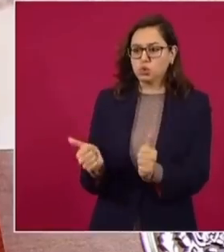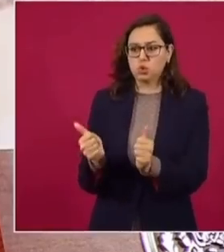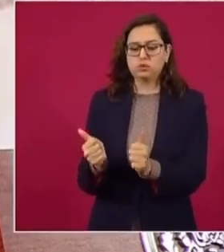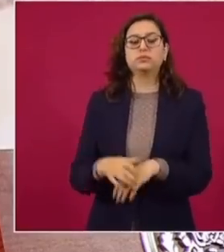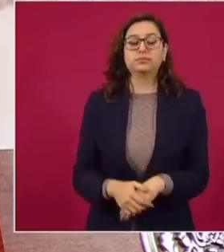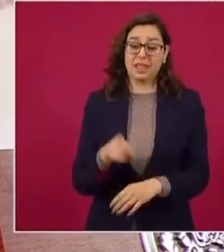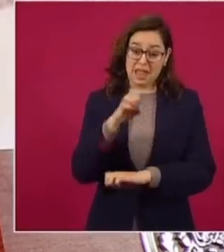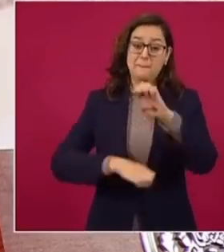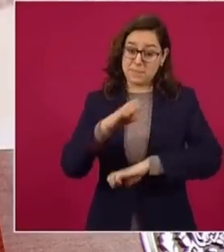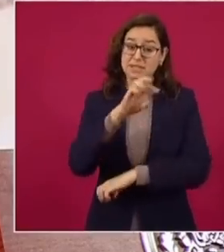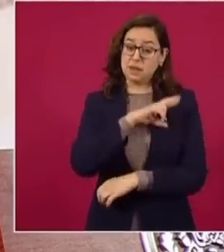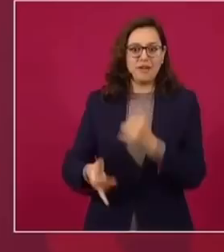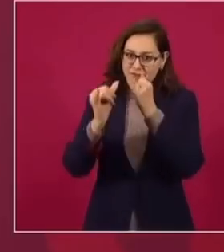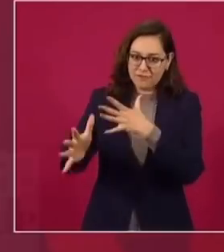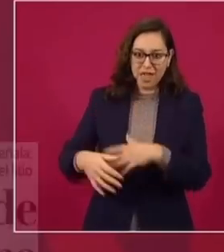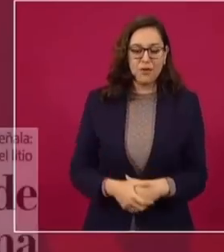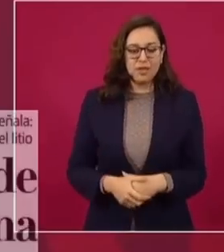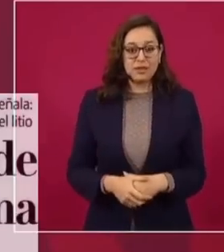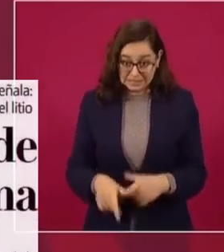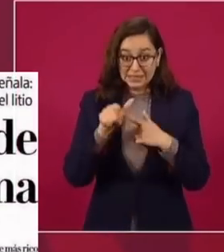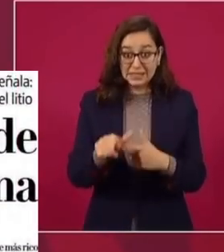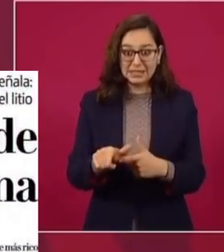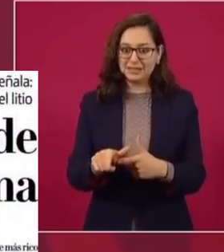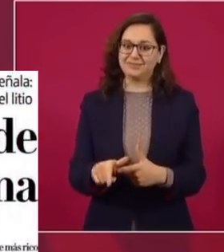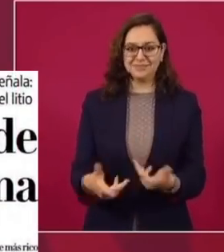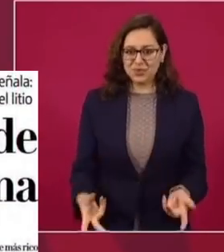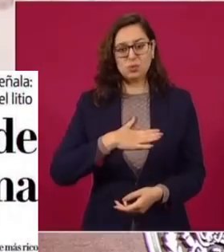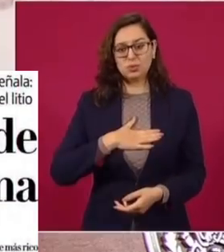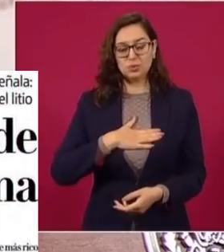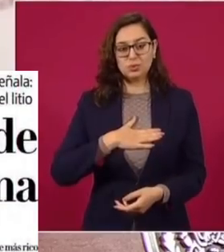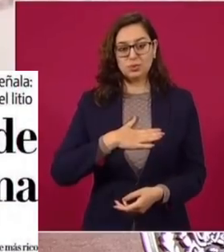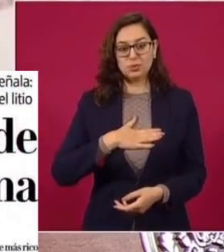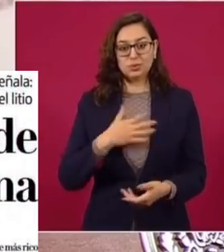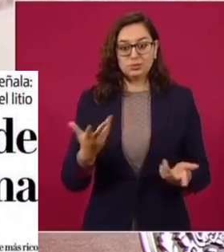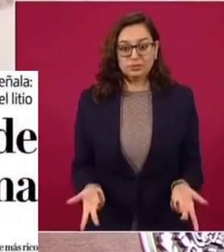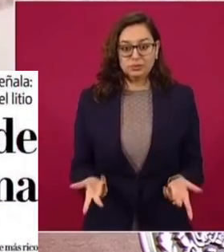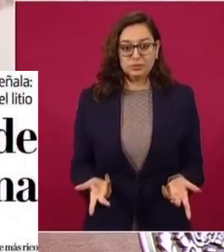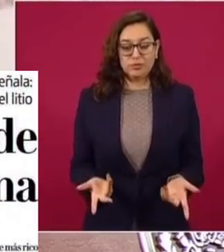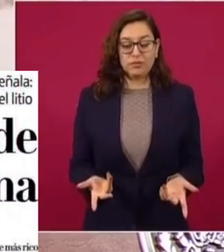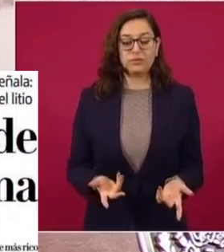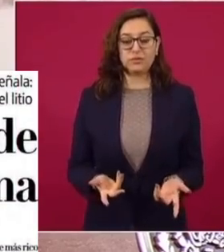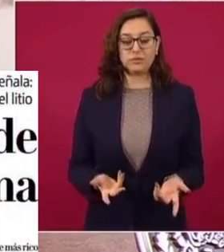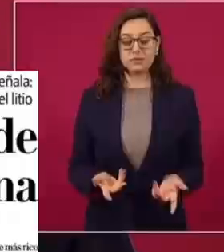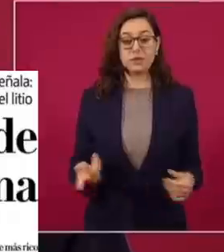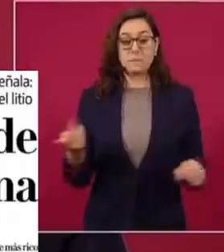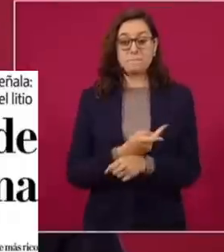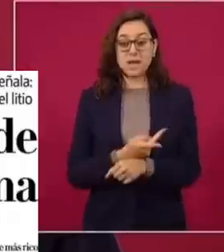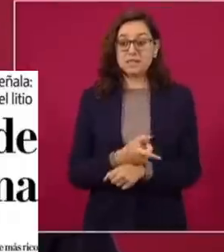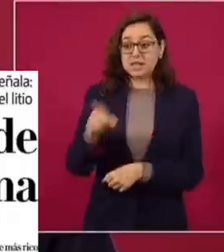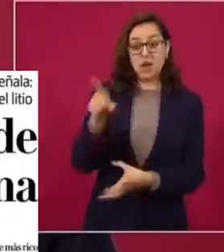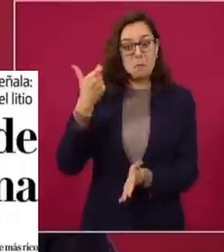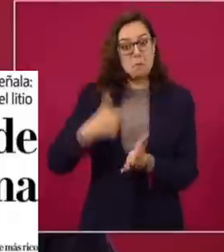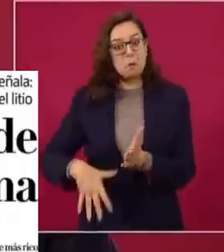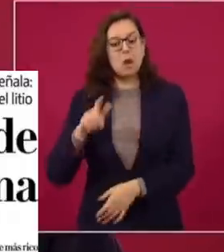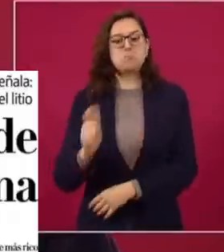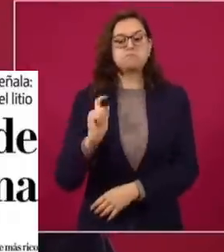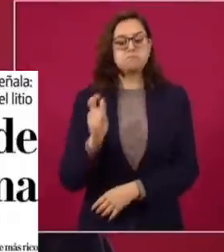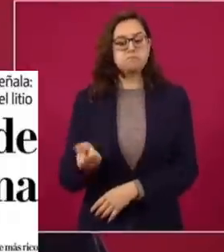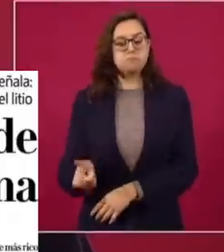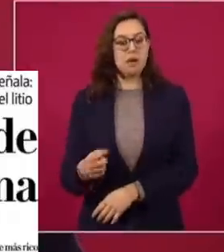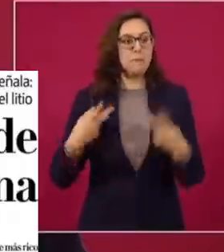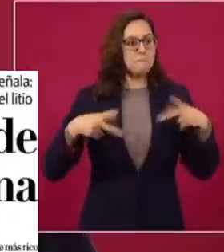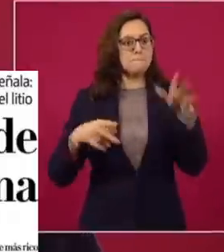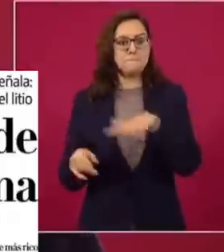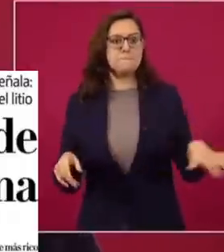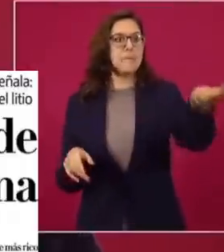de empresas con autoridades. No puede ser justo que paguen por esa maniobra tramposa menos por la luz